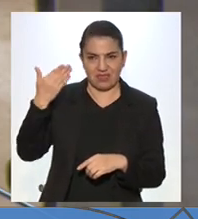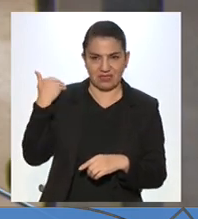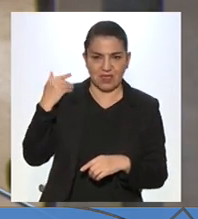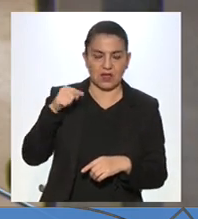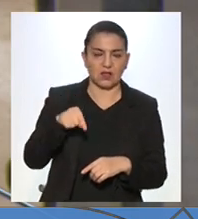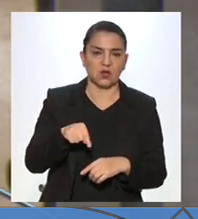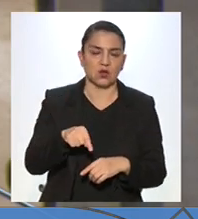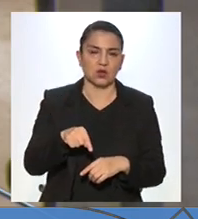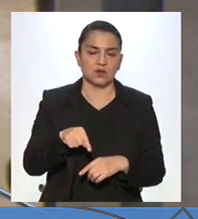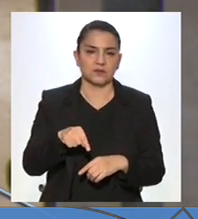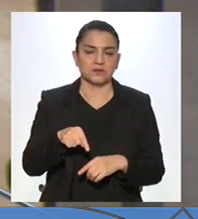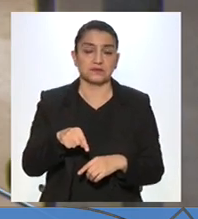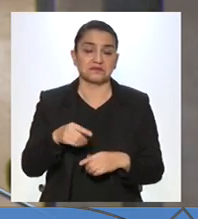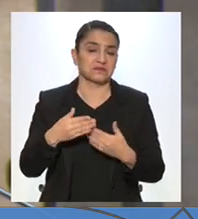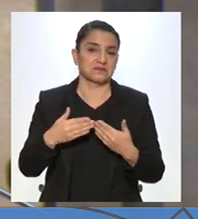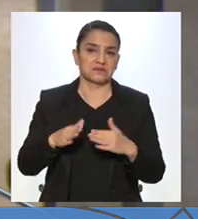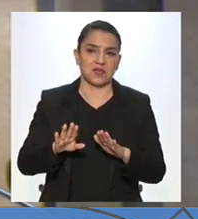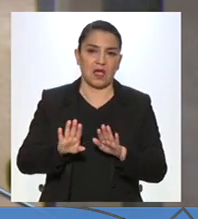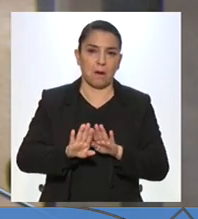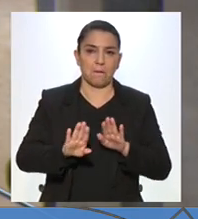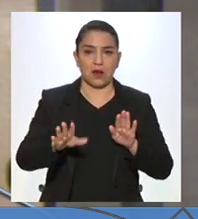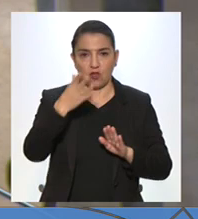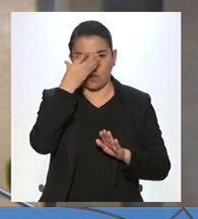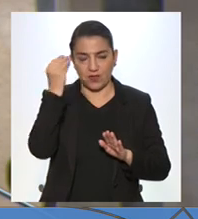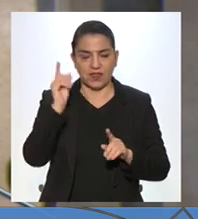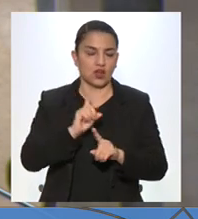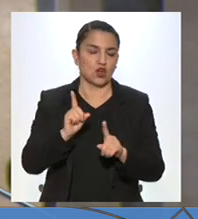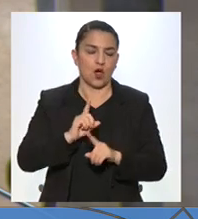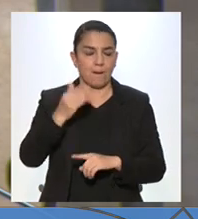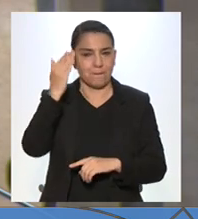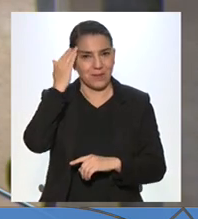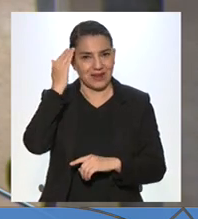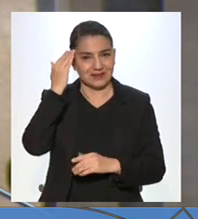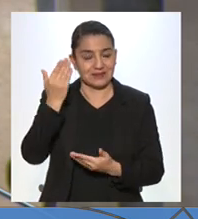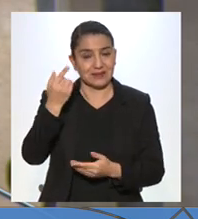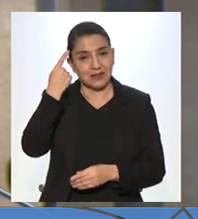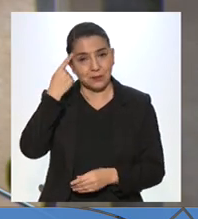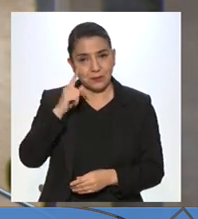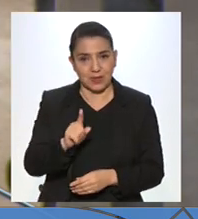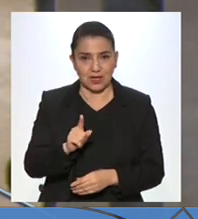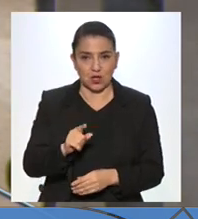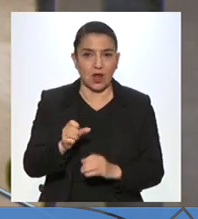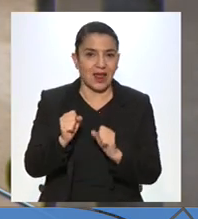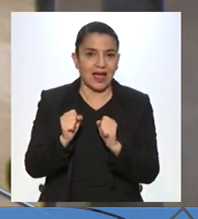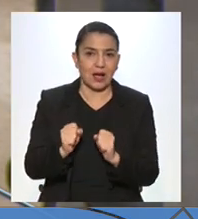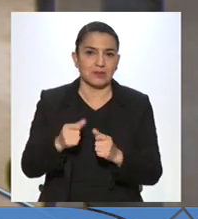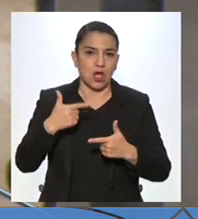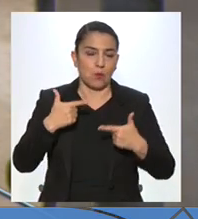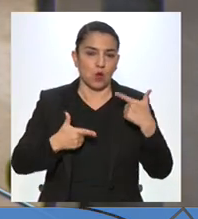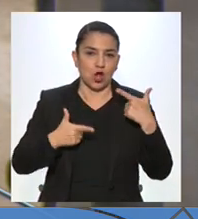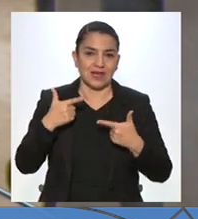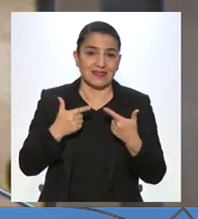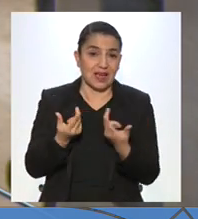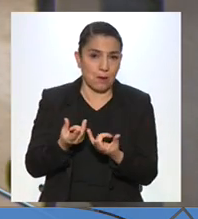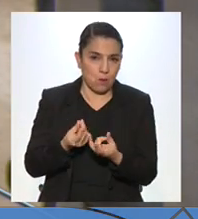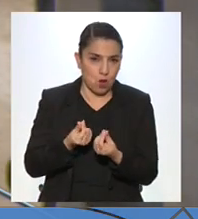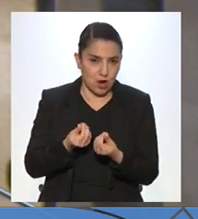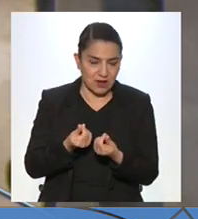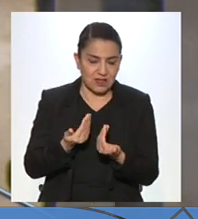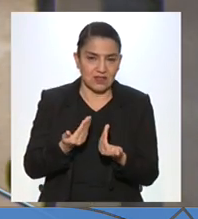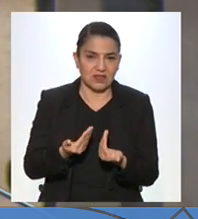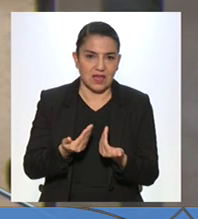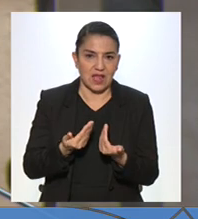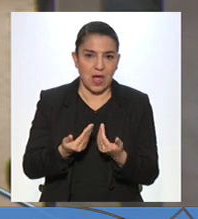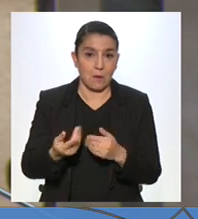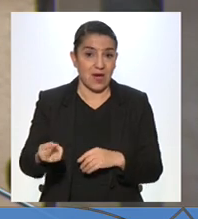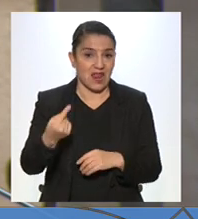yo creo que lejos de olvidarlo, lo tenemos muy presente. Pero la capacidad de la política monetaria para